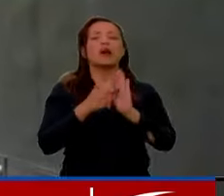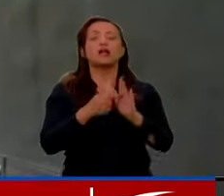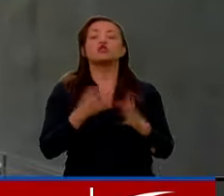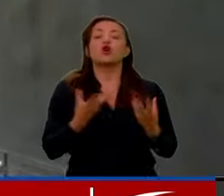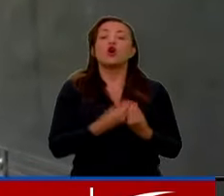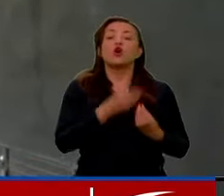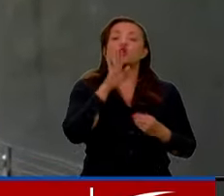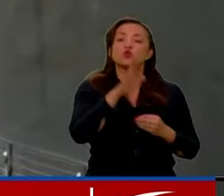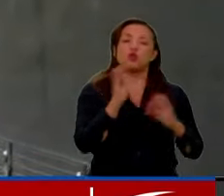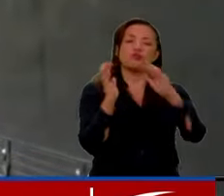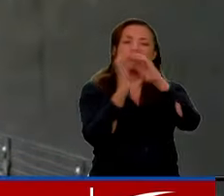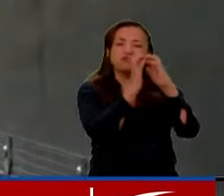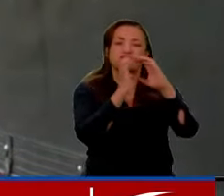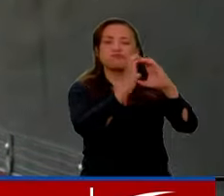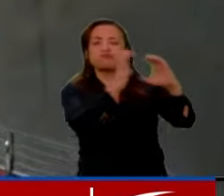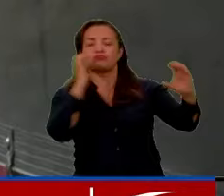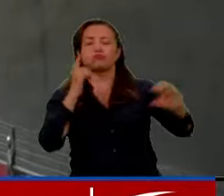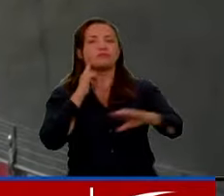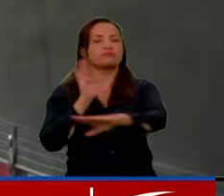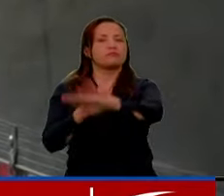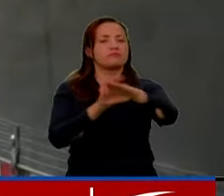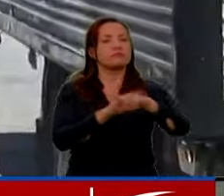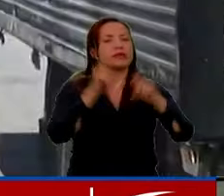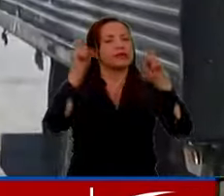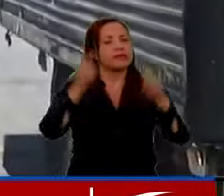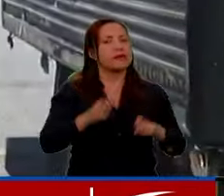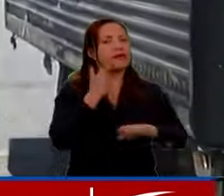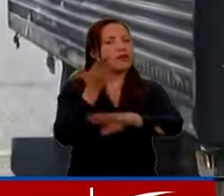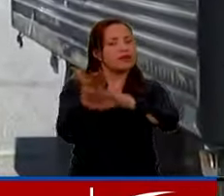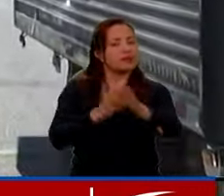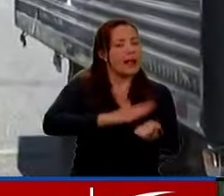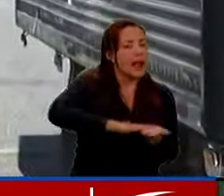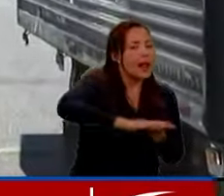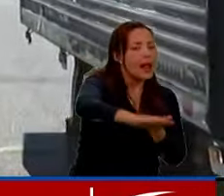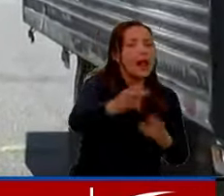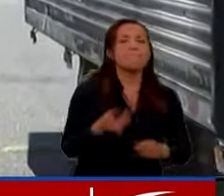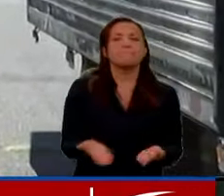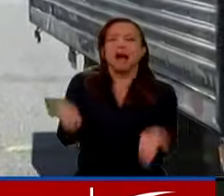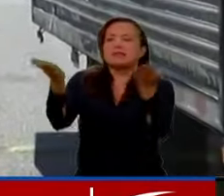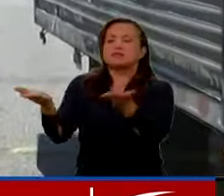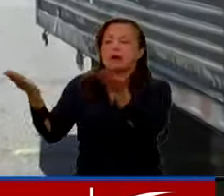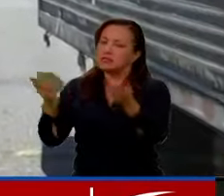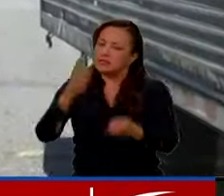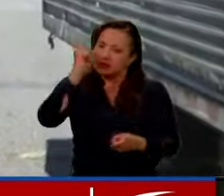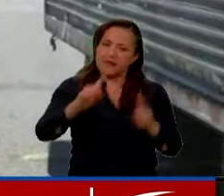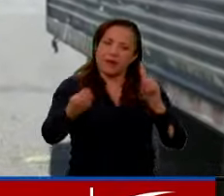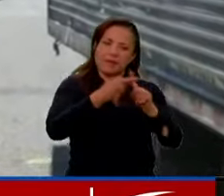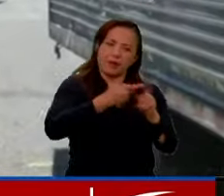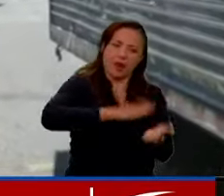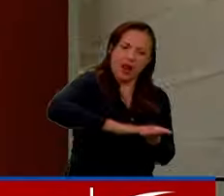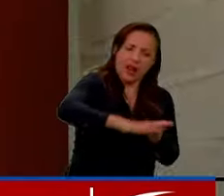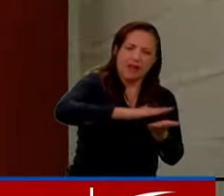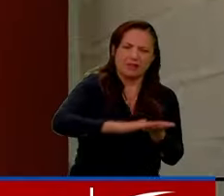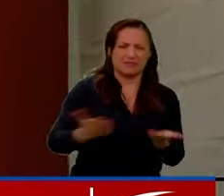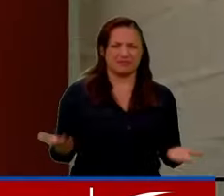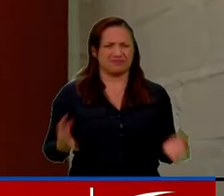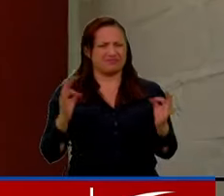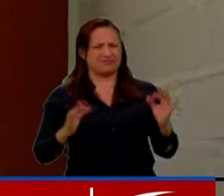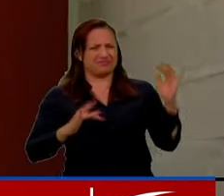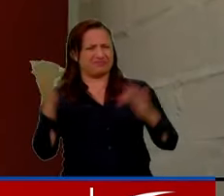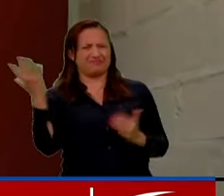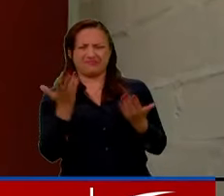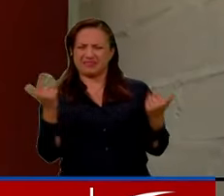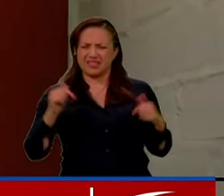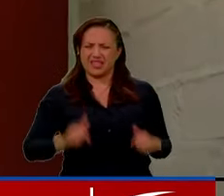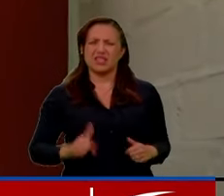prendió las alarmas y exigen garantizar el buen estado de las vías antes de incrementos. Es inaudito que en un país con cerca de